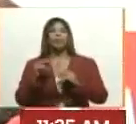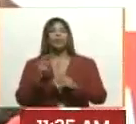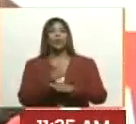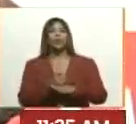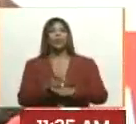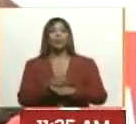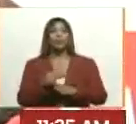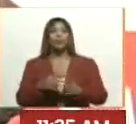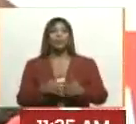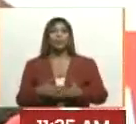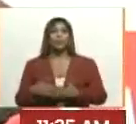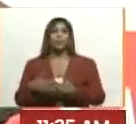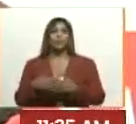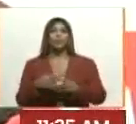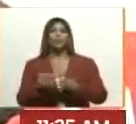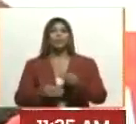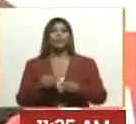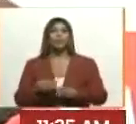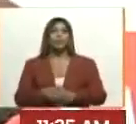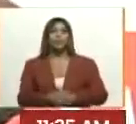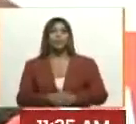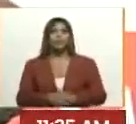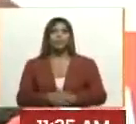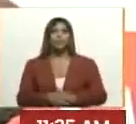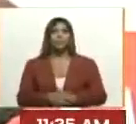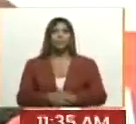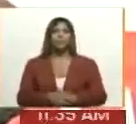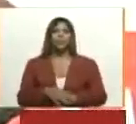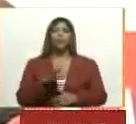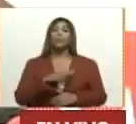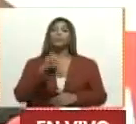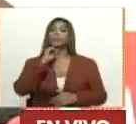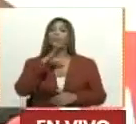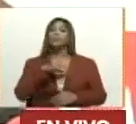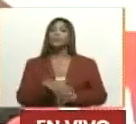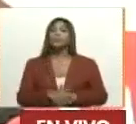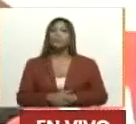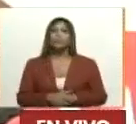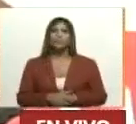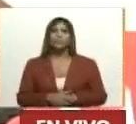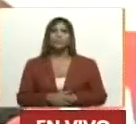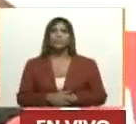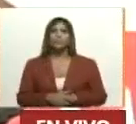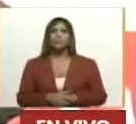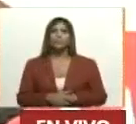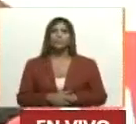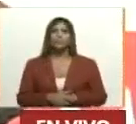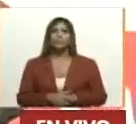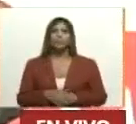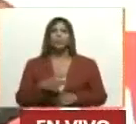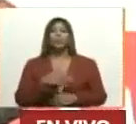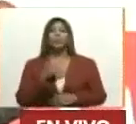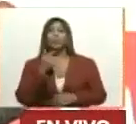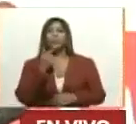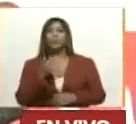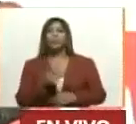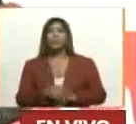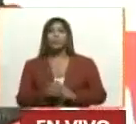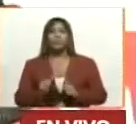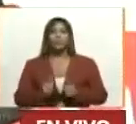los Estados Unidos hizo del ciclo histórico que podríamos decir comenzó